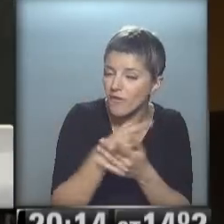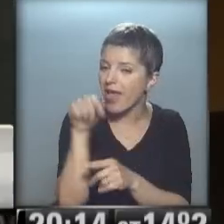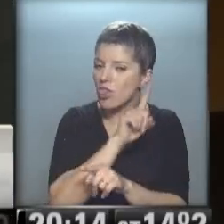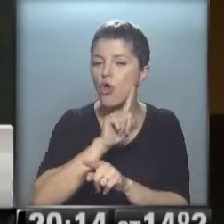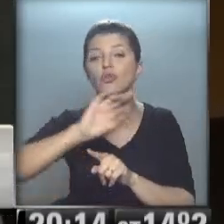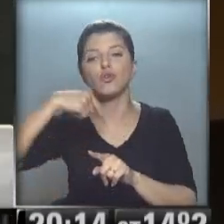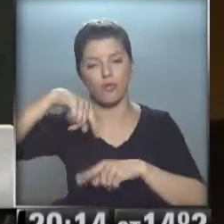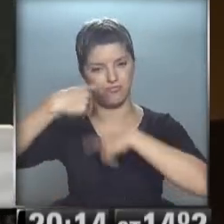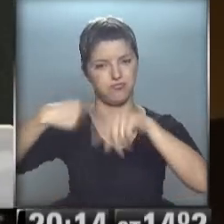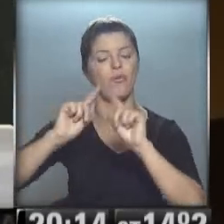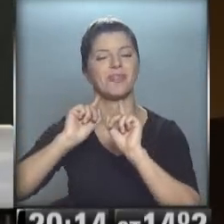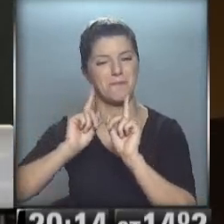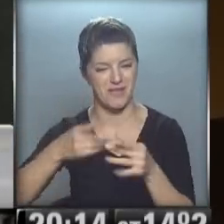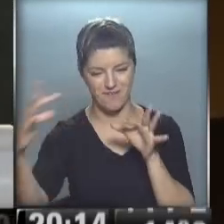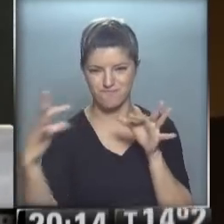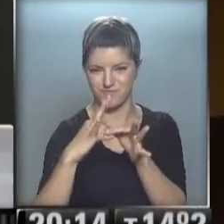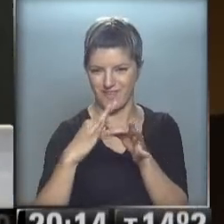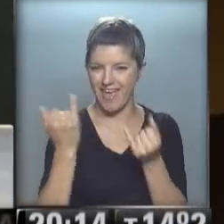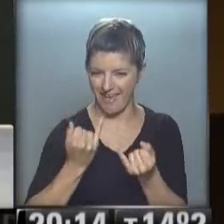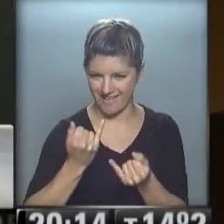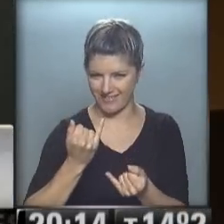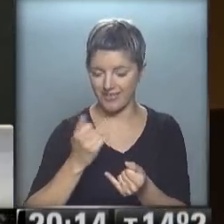que viene después. Y cuando se hace